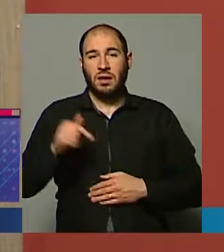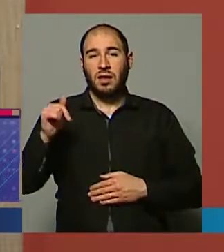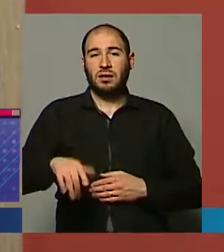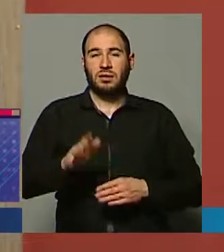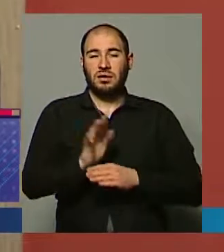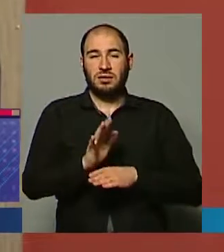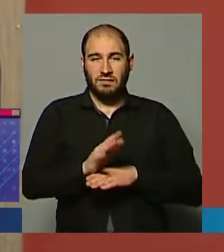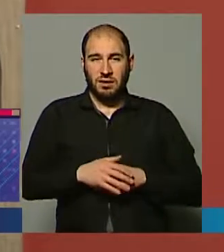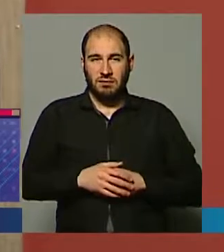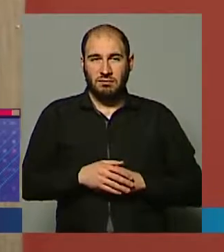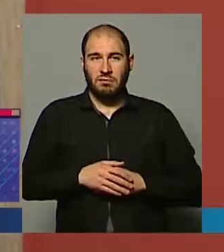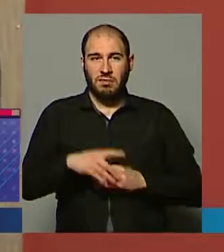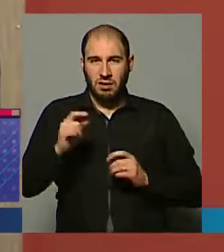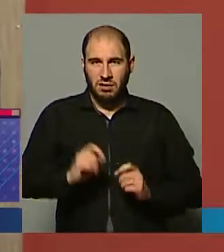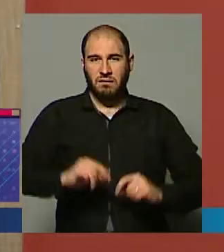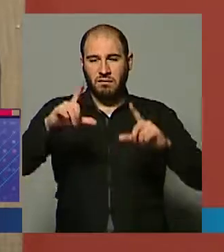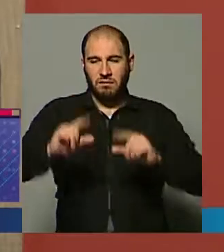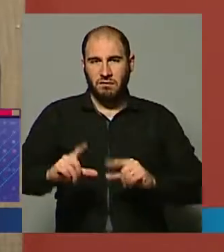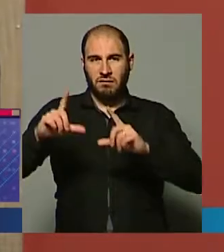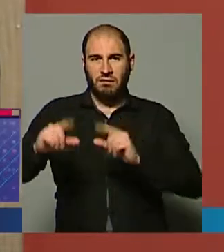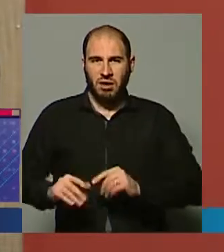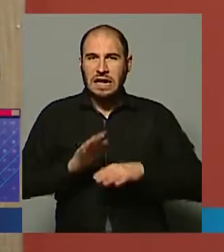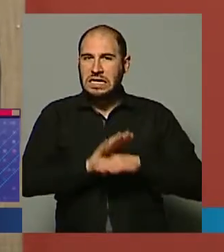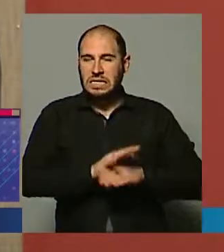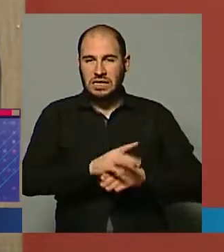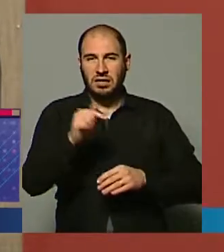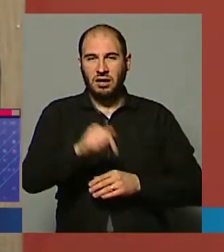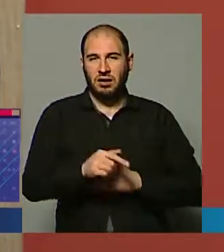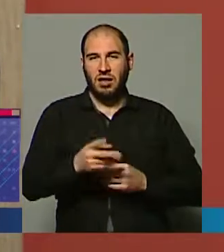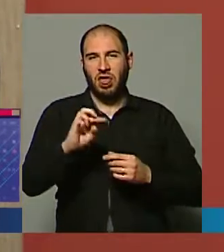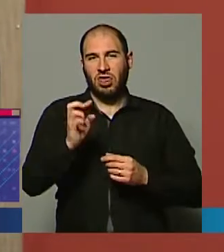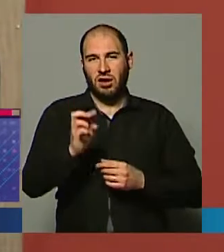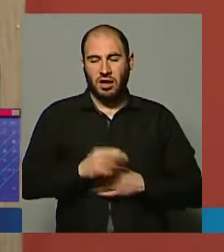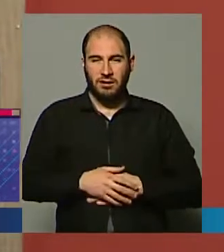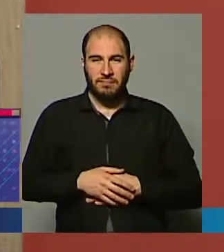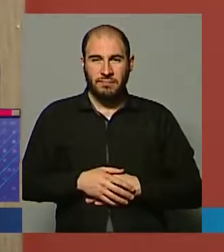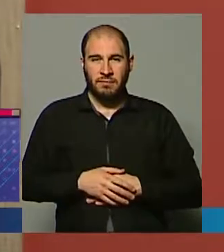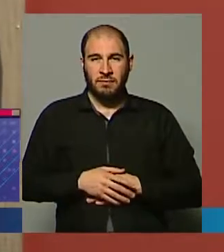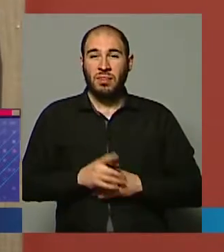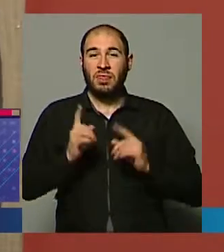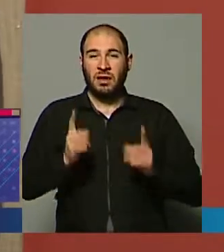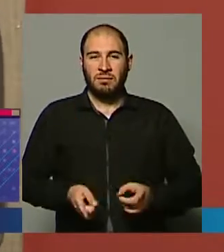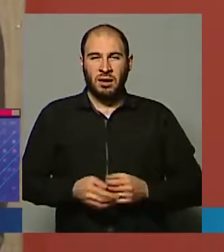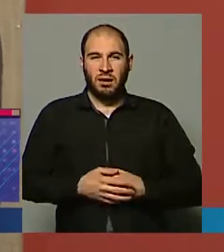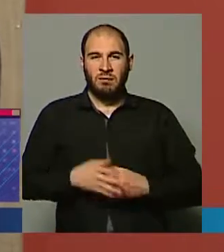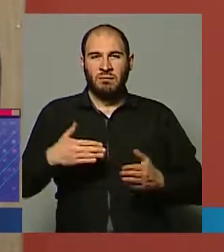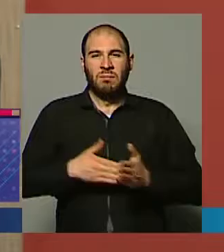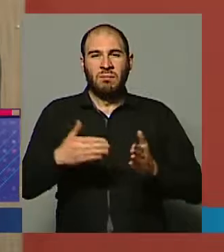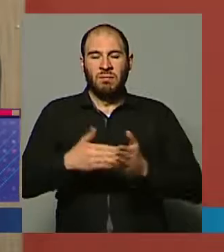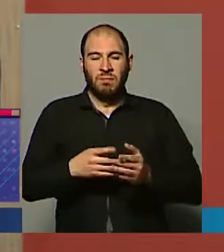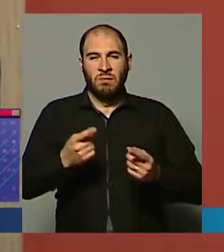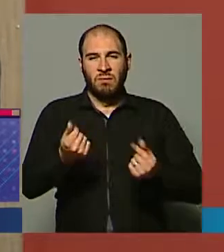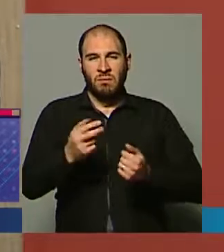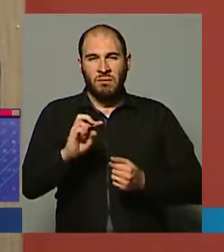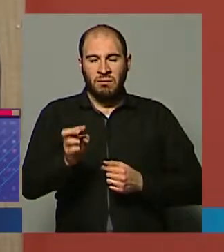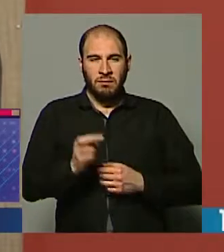generando estas subas y bajas y esta presión que tiene la divisa estadounidense. Por otro lado, estas restricciones a la adquisición